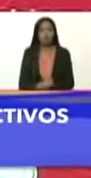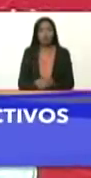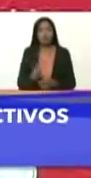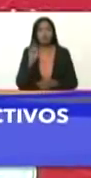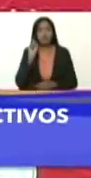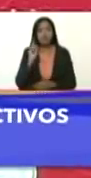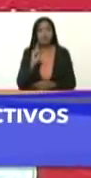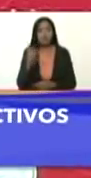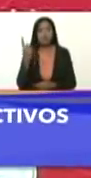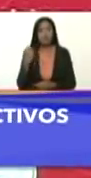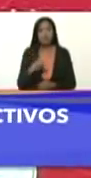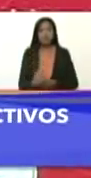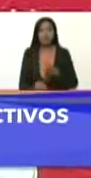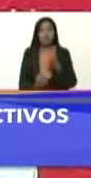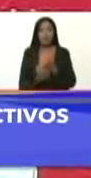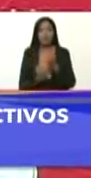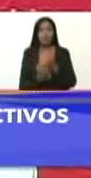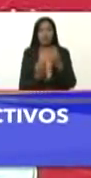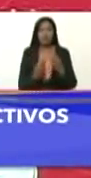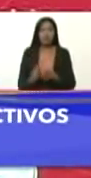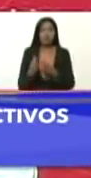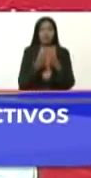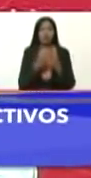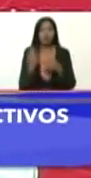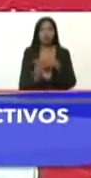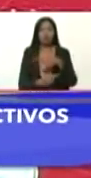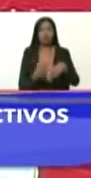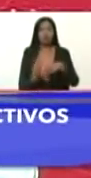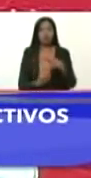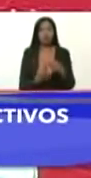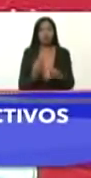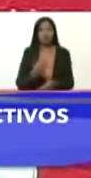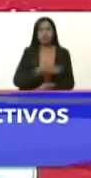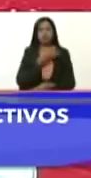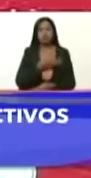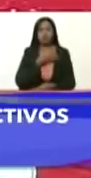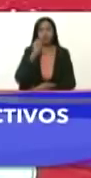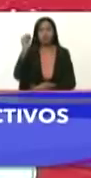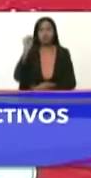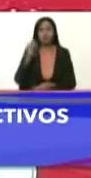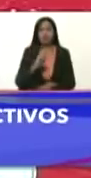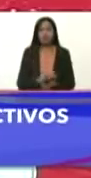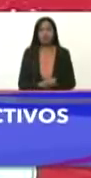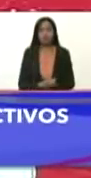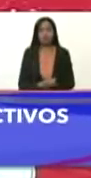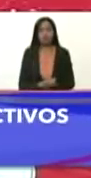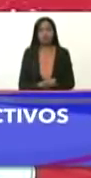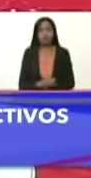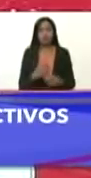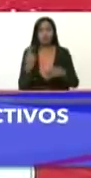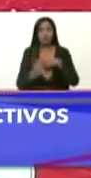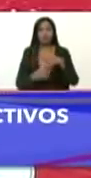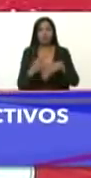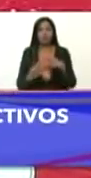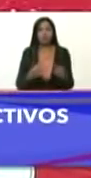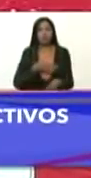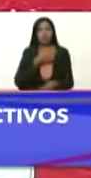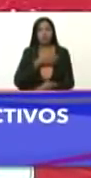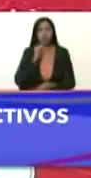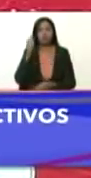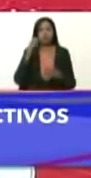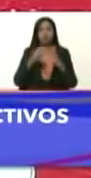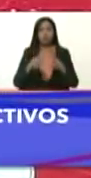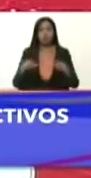necesario tener las bases económicas de la revolución socialista. La revolución del socialismo territorial